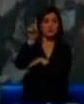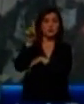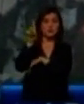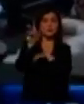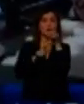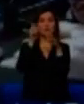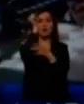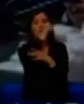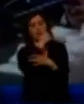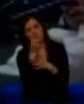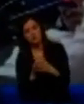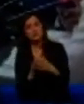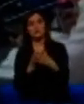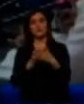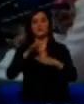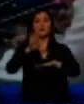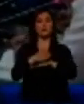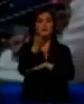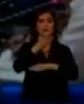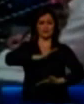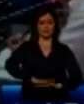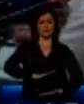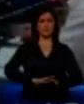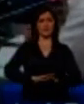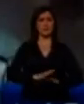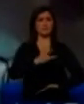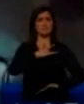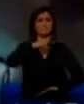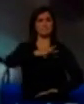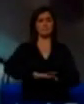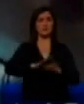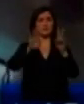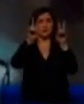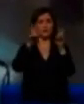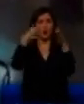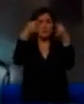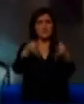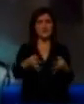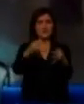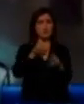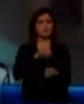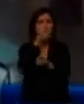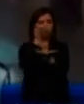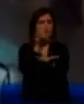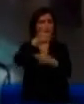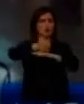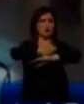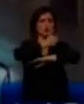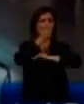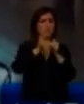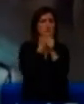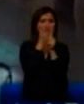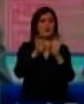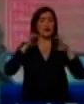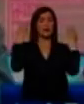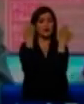con desmayos. He llamado a mantener la calma y escuchar solo la voz oficial en estos casos fue una de las prioridades de la reunión del